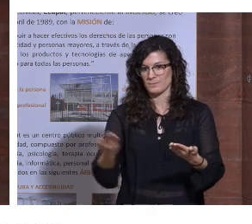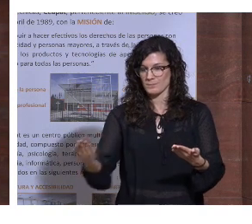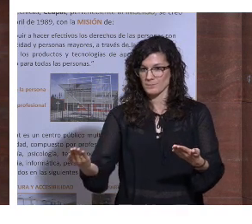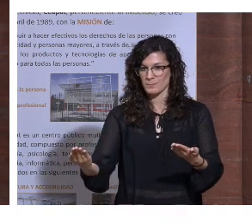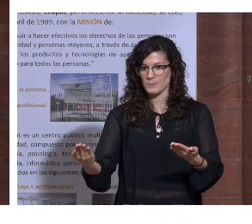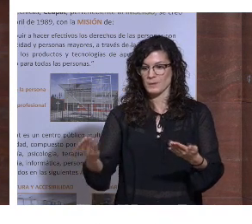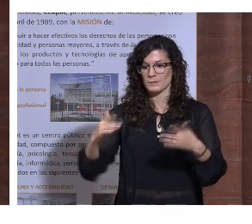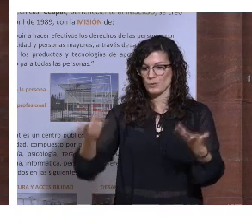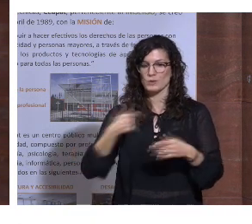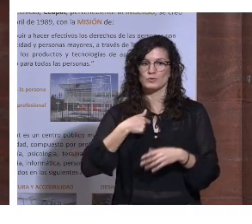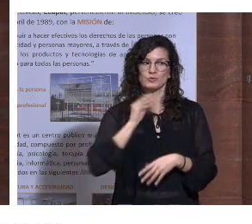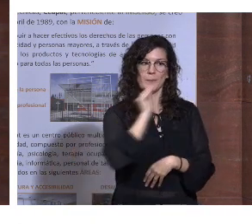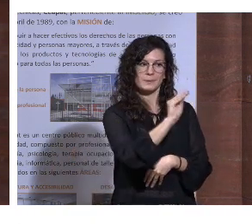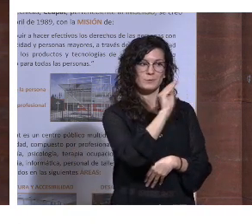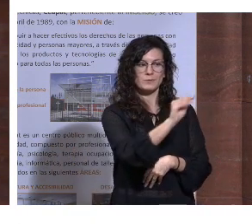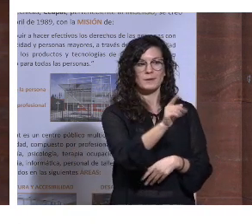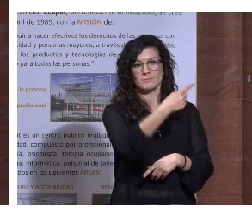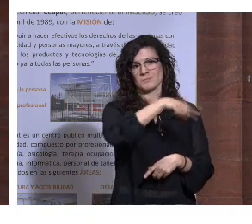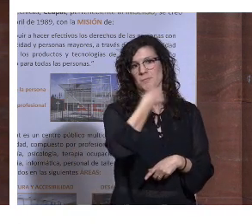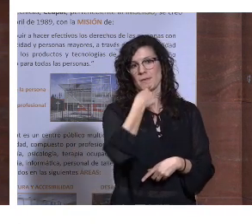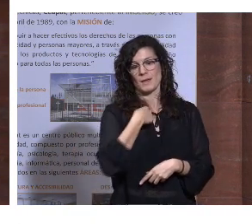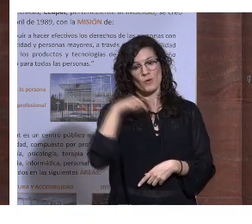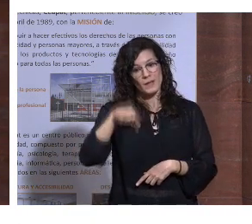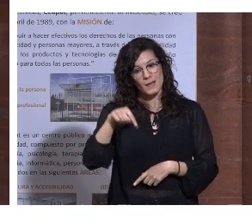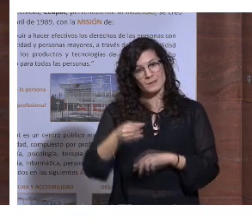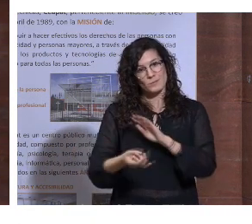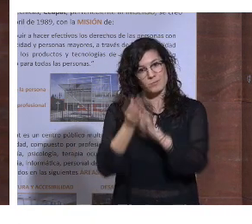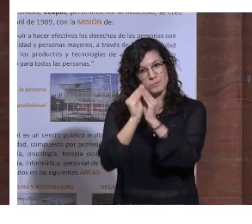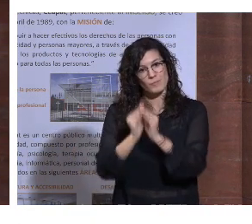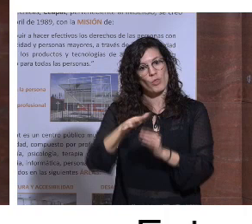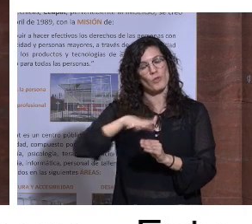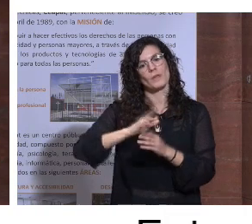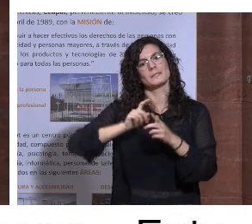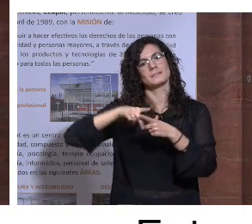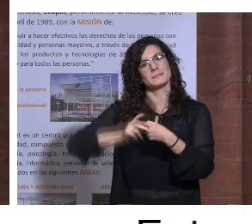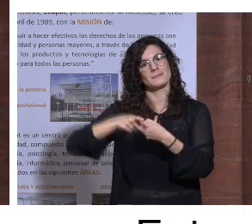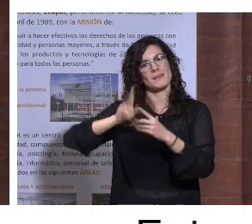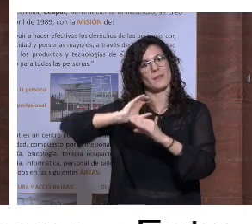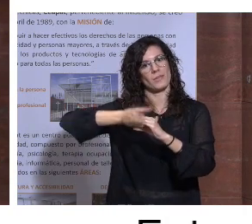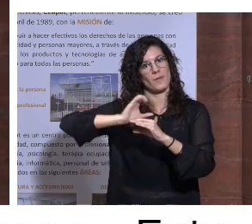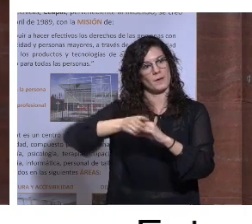Y pregunté y me dijeron, esto sale del taller del CEAPAT y puedes pedir uno.